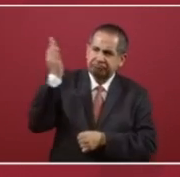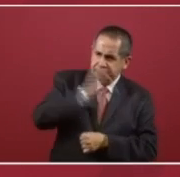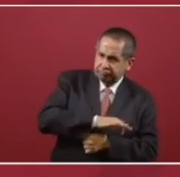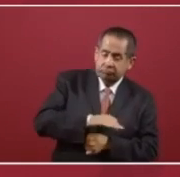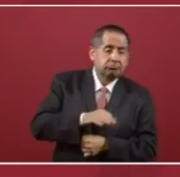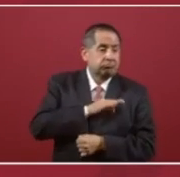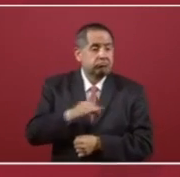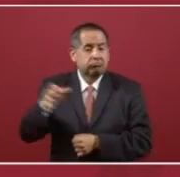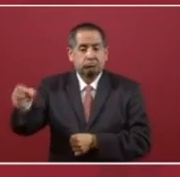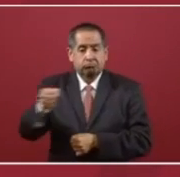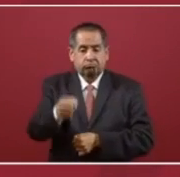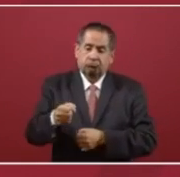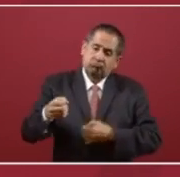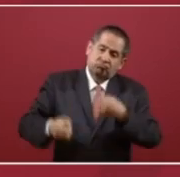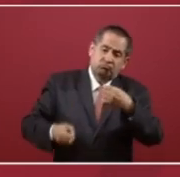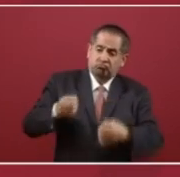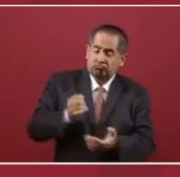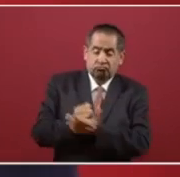y